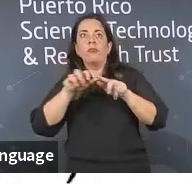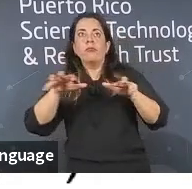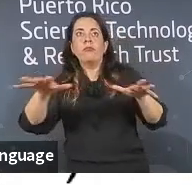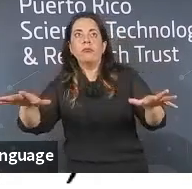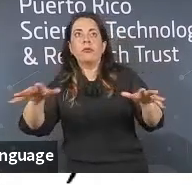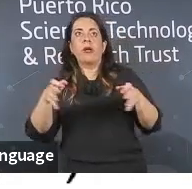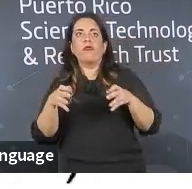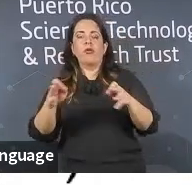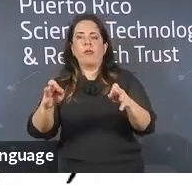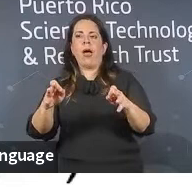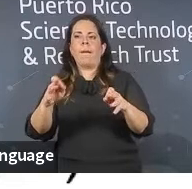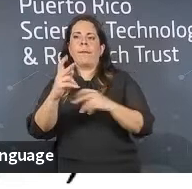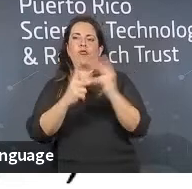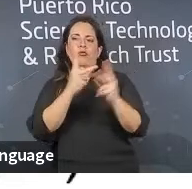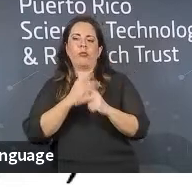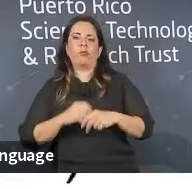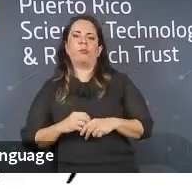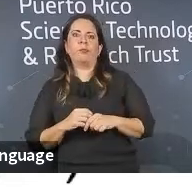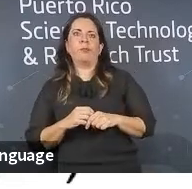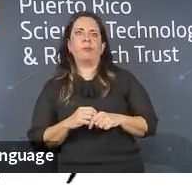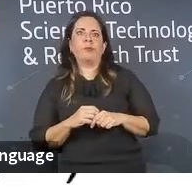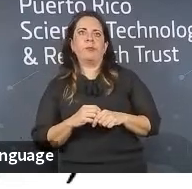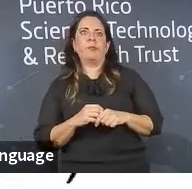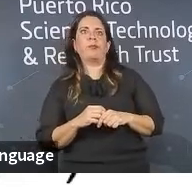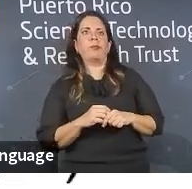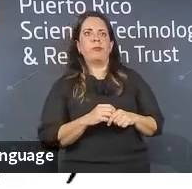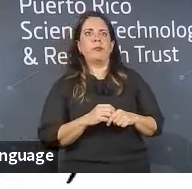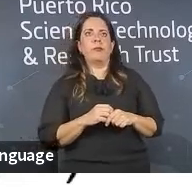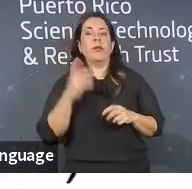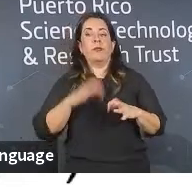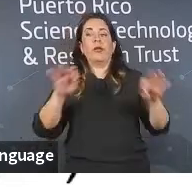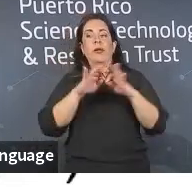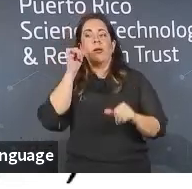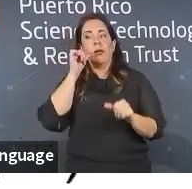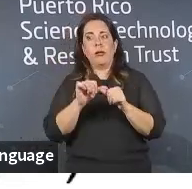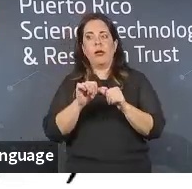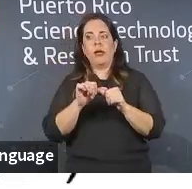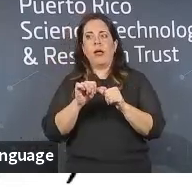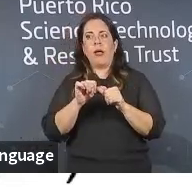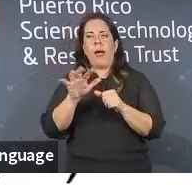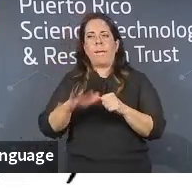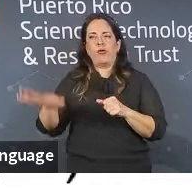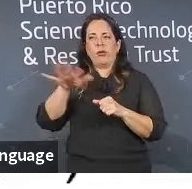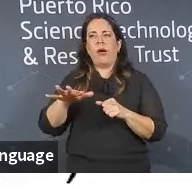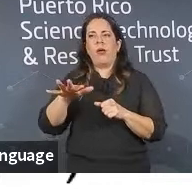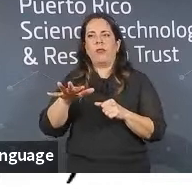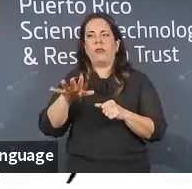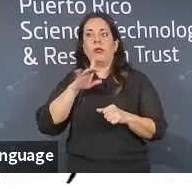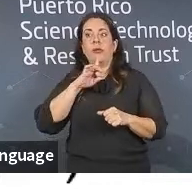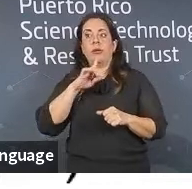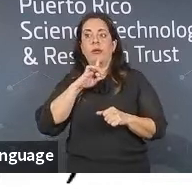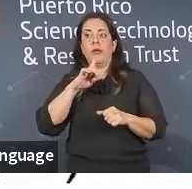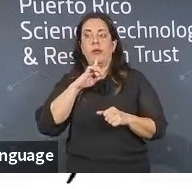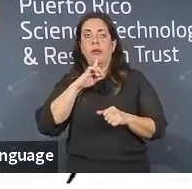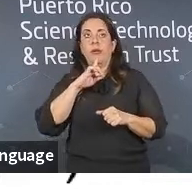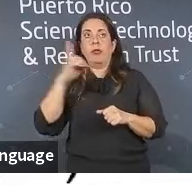un producto. Es bien importante recordar la parte de aproximada, porque realmente